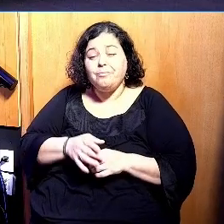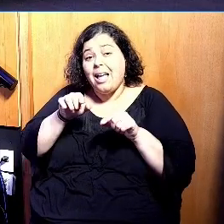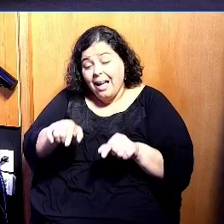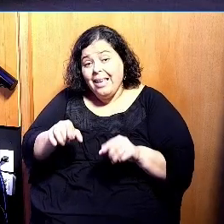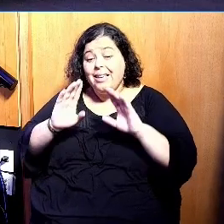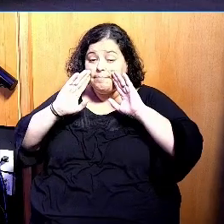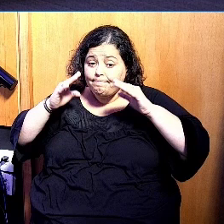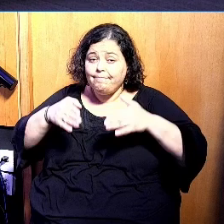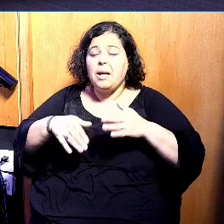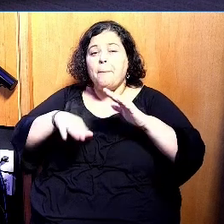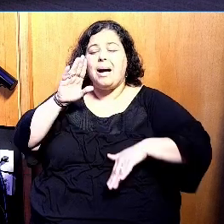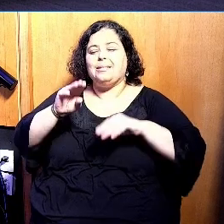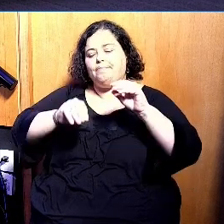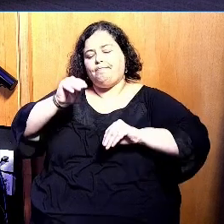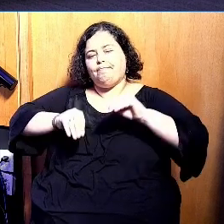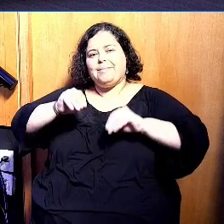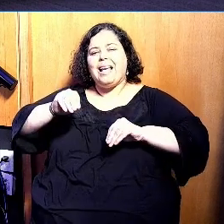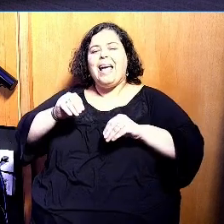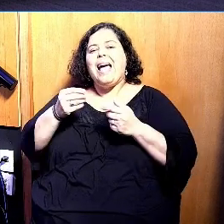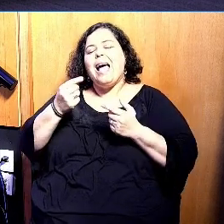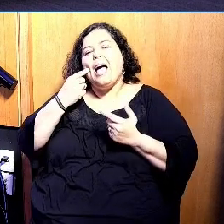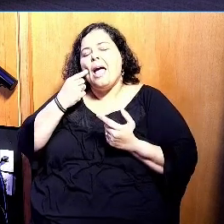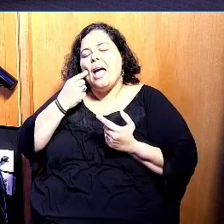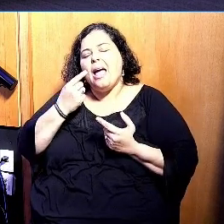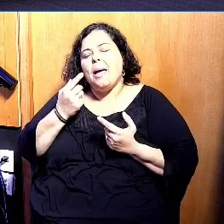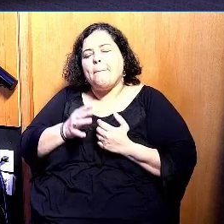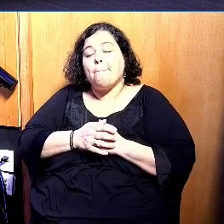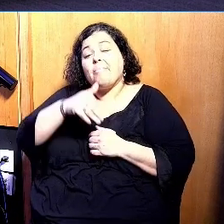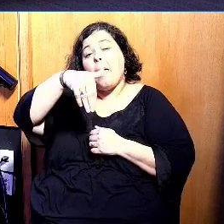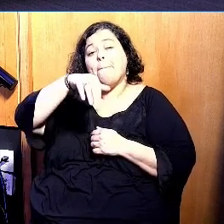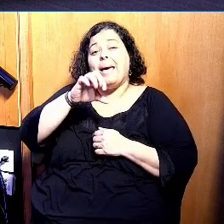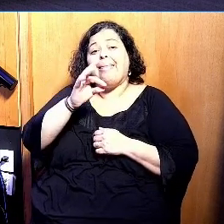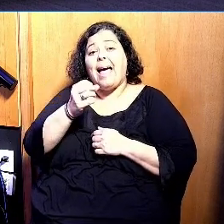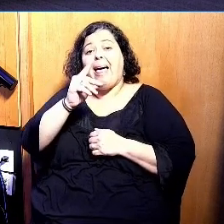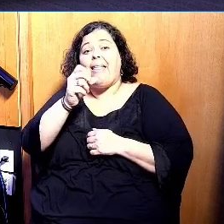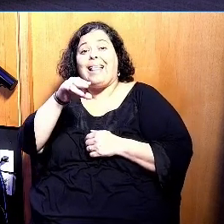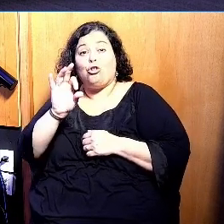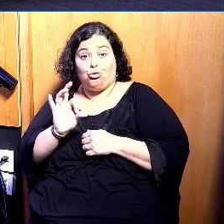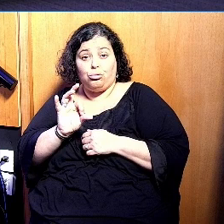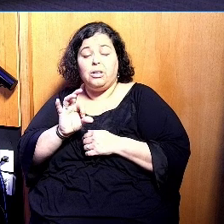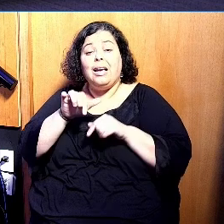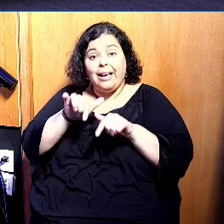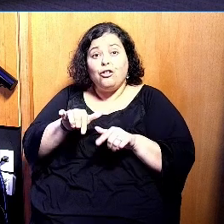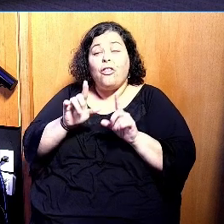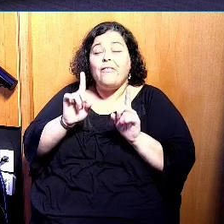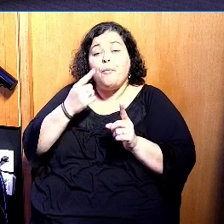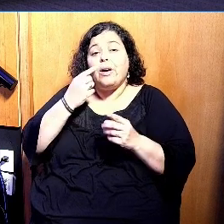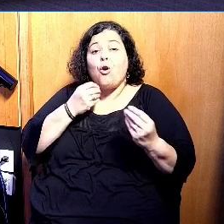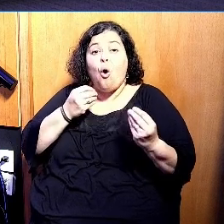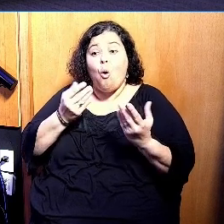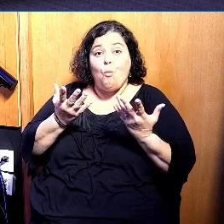empezamos a focalizar en la gestión de los metadatos, porque teníamos muchas plataformas educativas, teníamos que empezar a definir medidas,